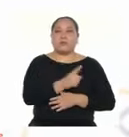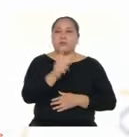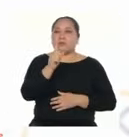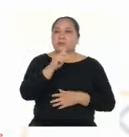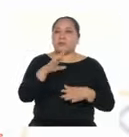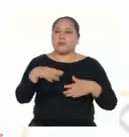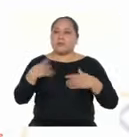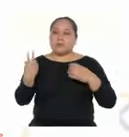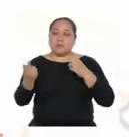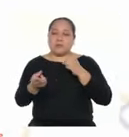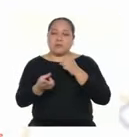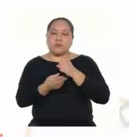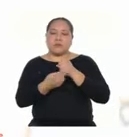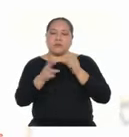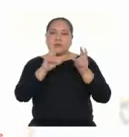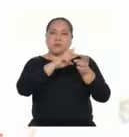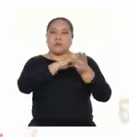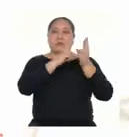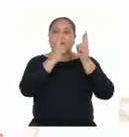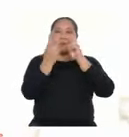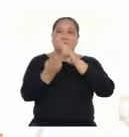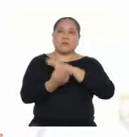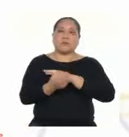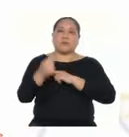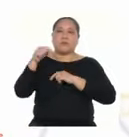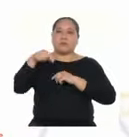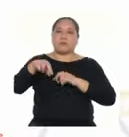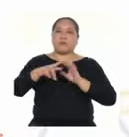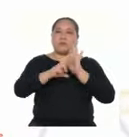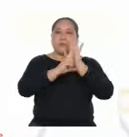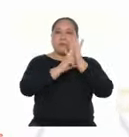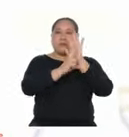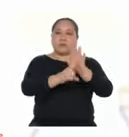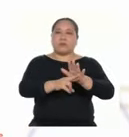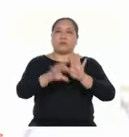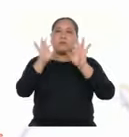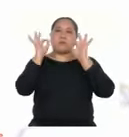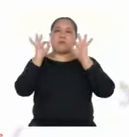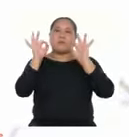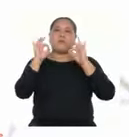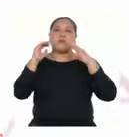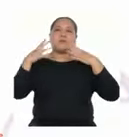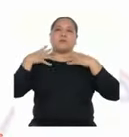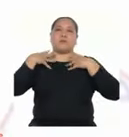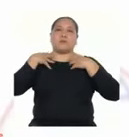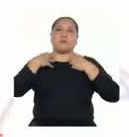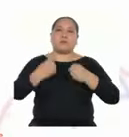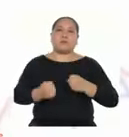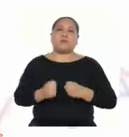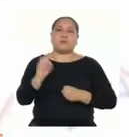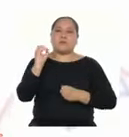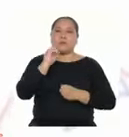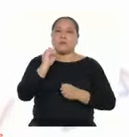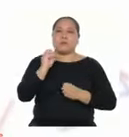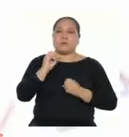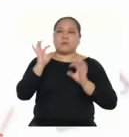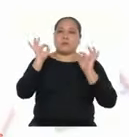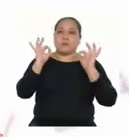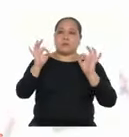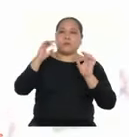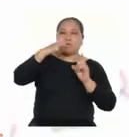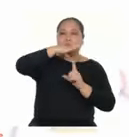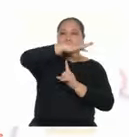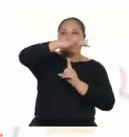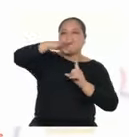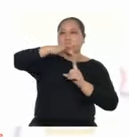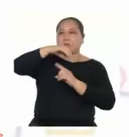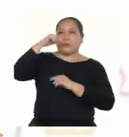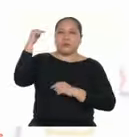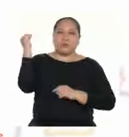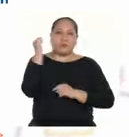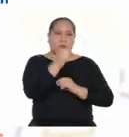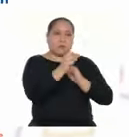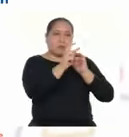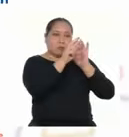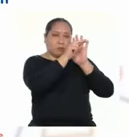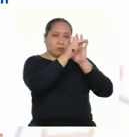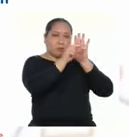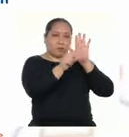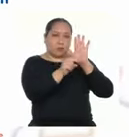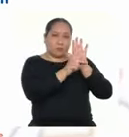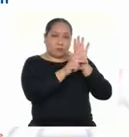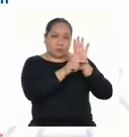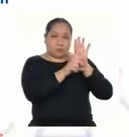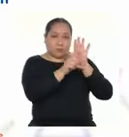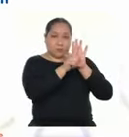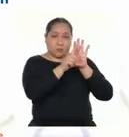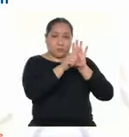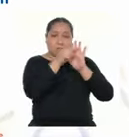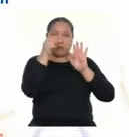se pueden reciclar o que representan un riesgo para la salud pública y o el ambiente. La referida norma legal es